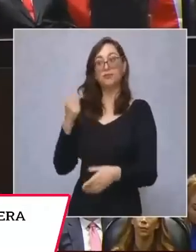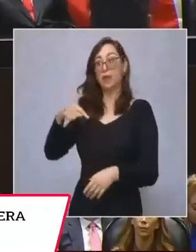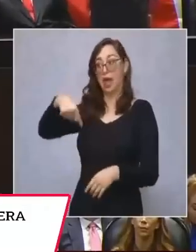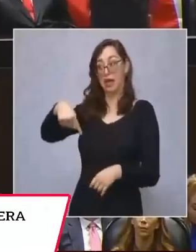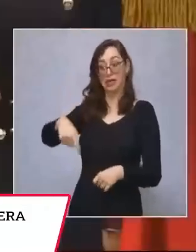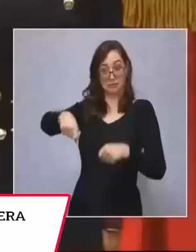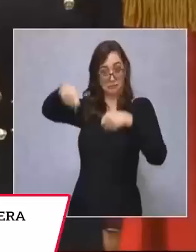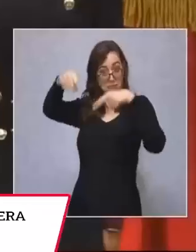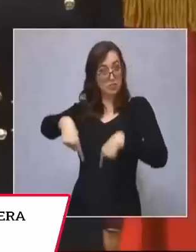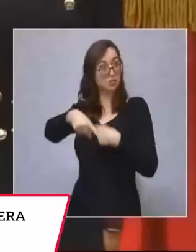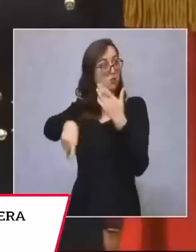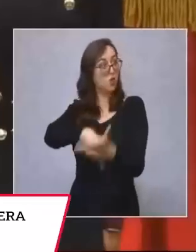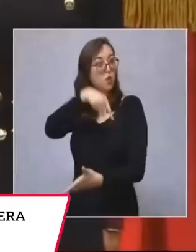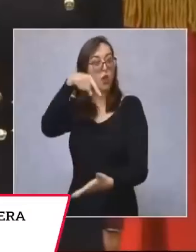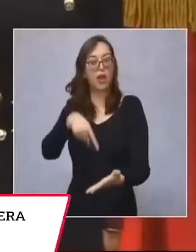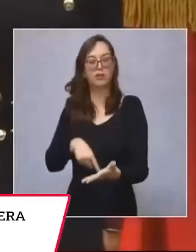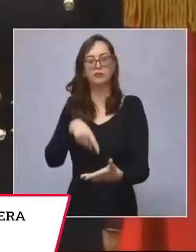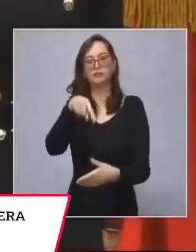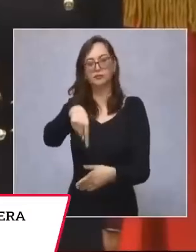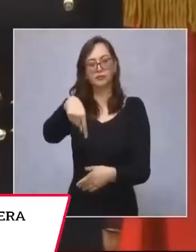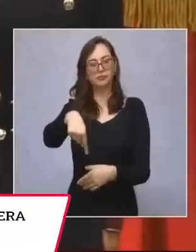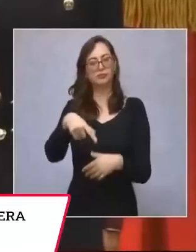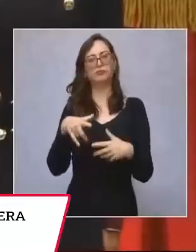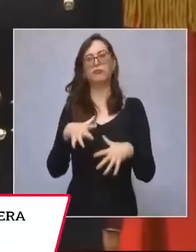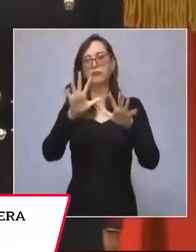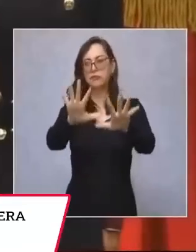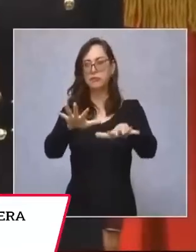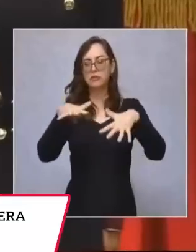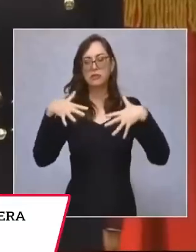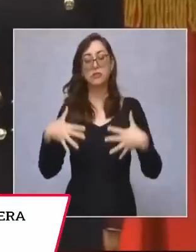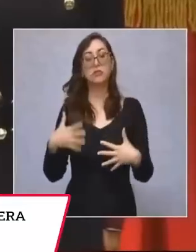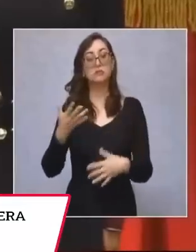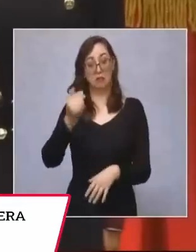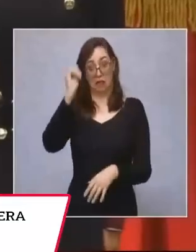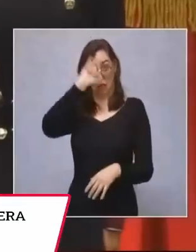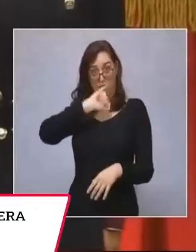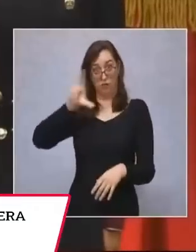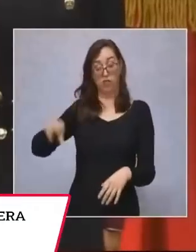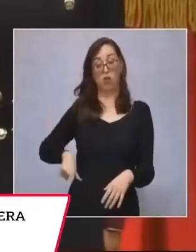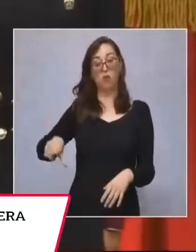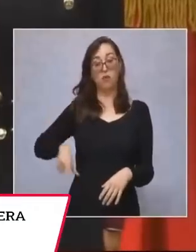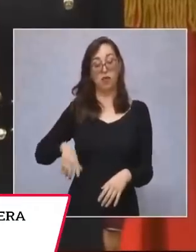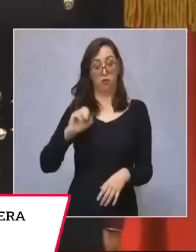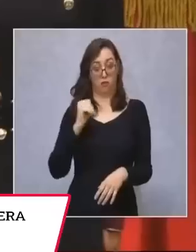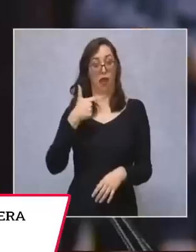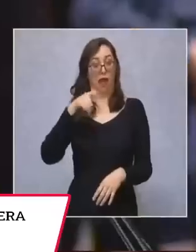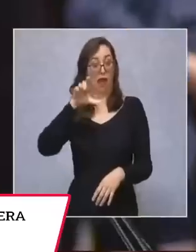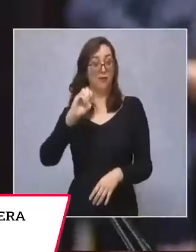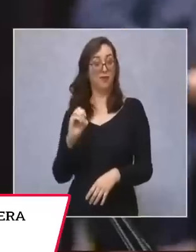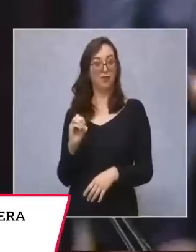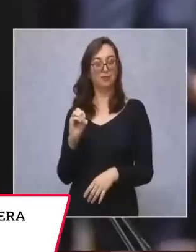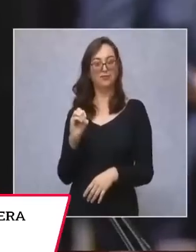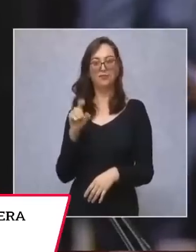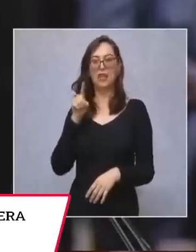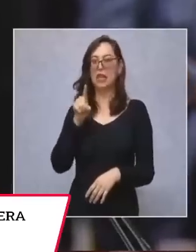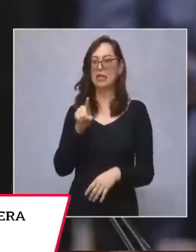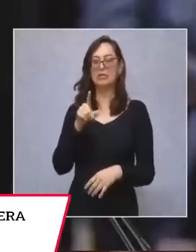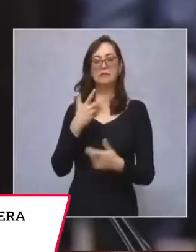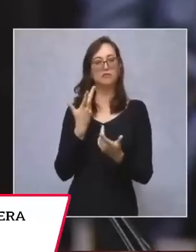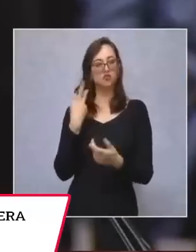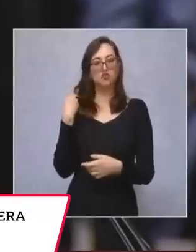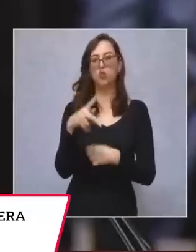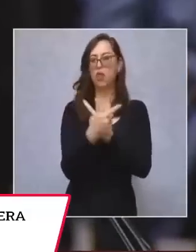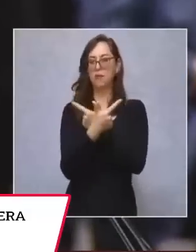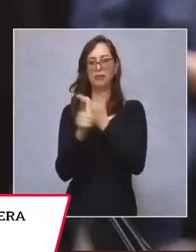En el 2013 recordemos que se hizo esta contrarreforma energética. Se quería sacar y se quería dejar de lado